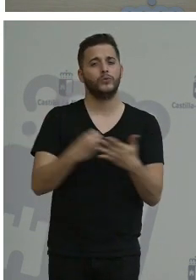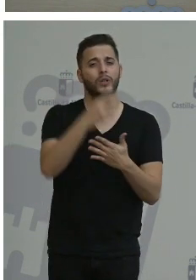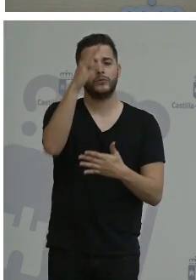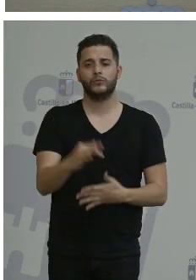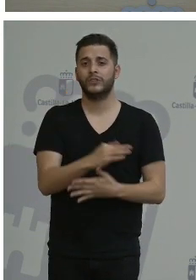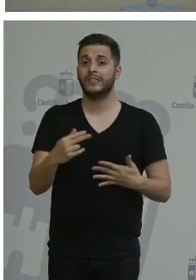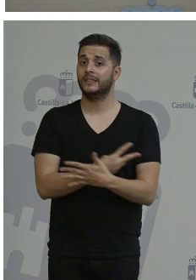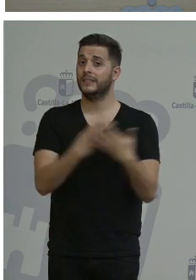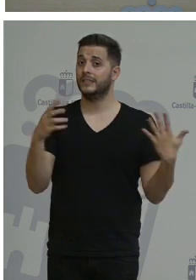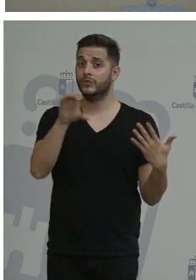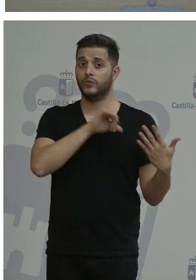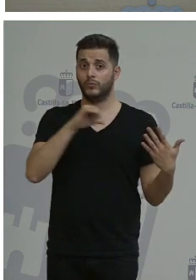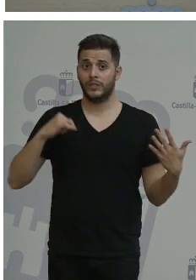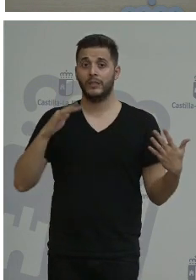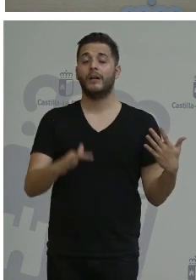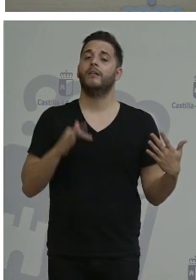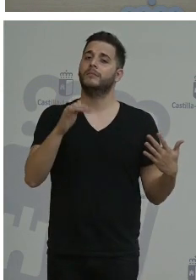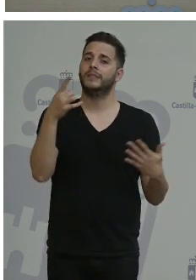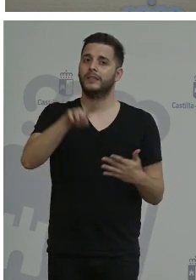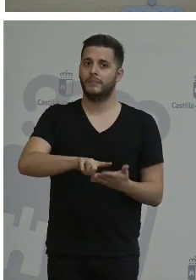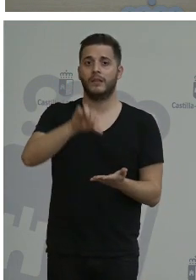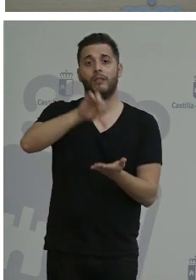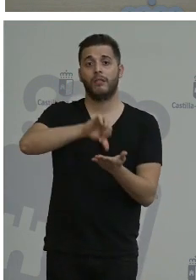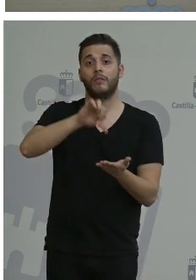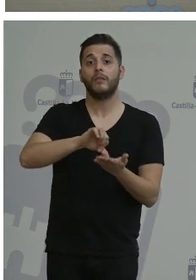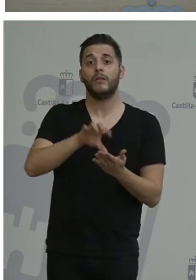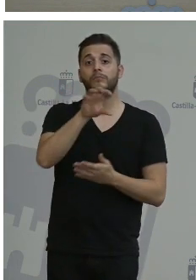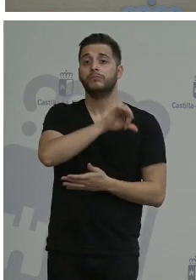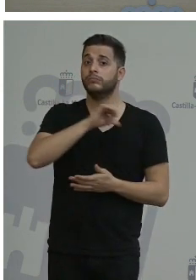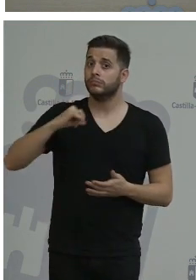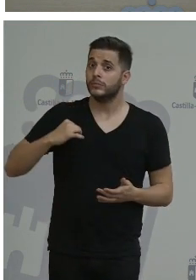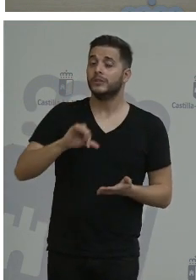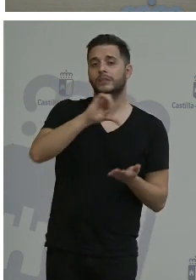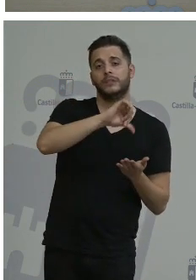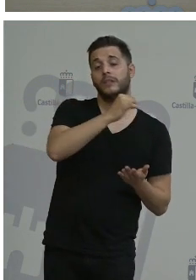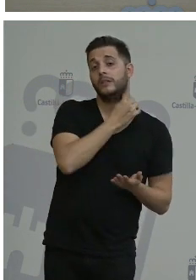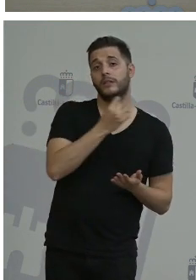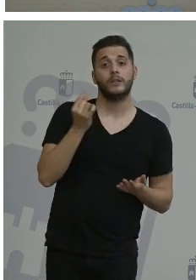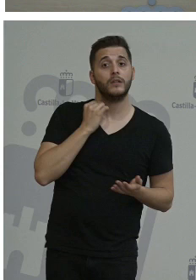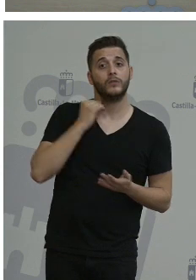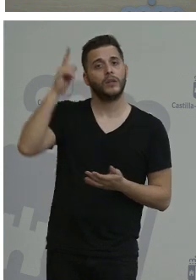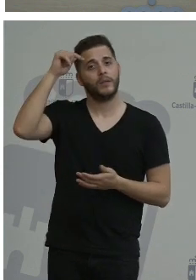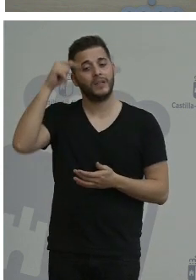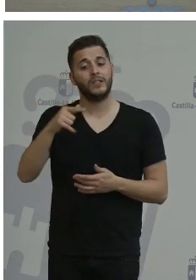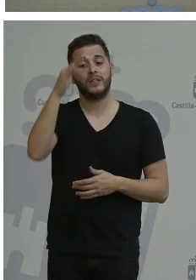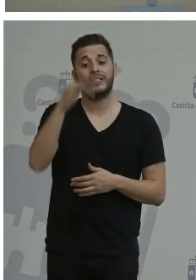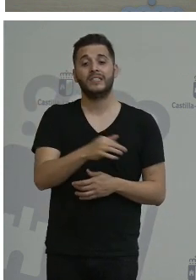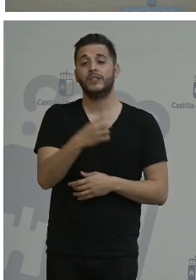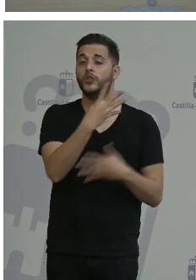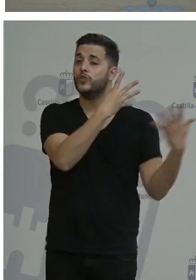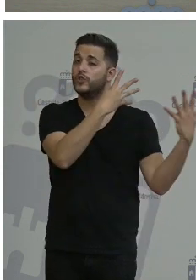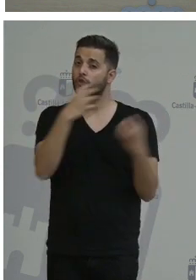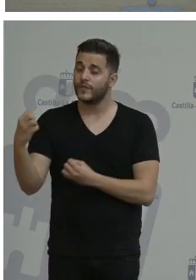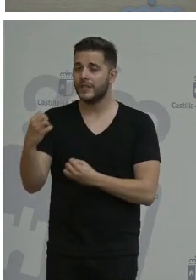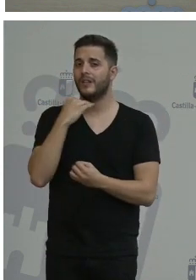comunidades autónomas, además de las ciudades autónomas de Ceuta y Melilla. Son casi 900 las asociaciones que forman parte de